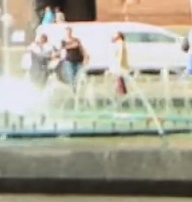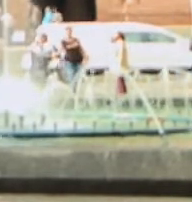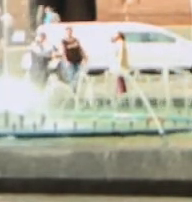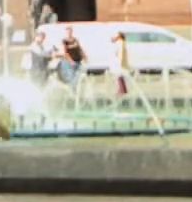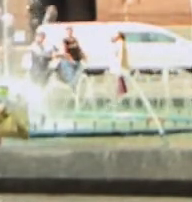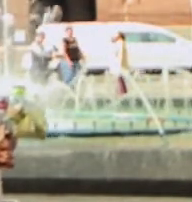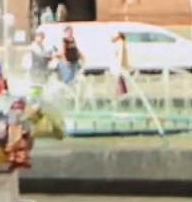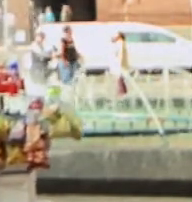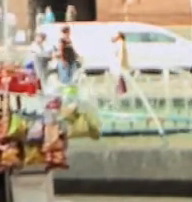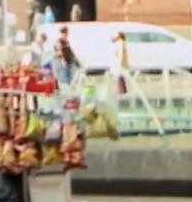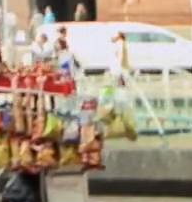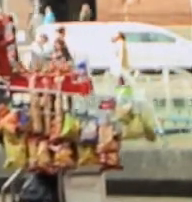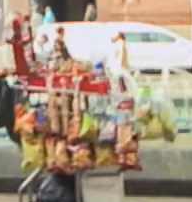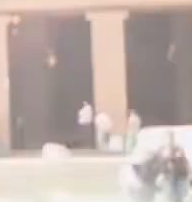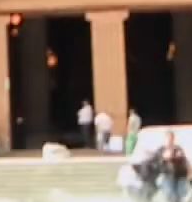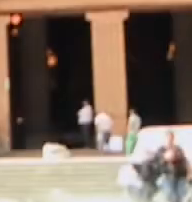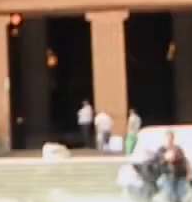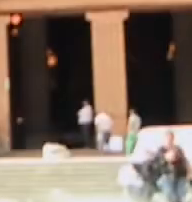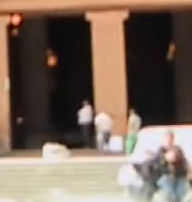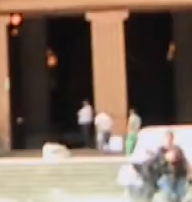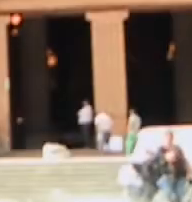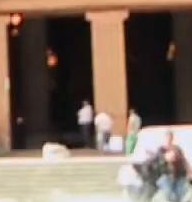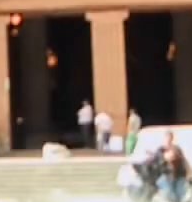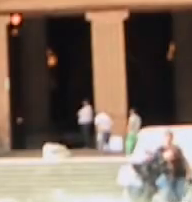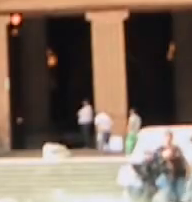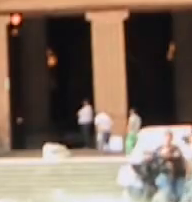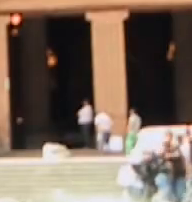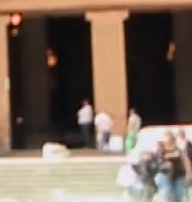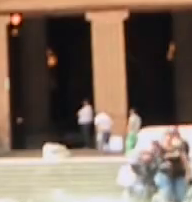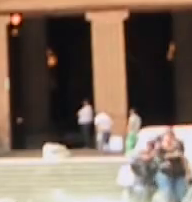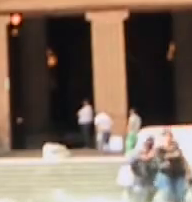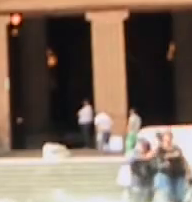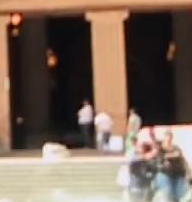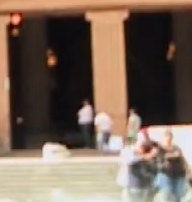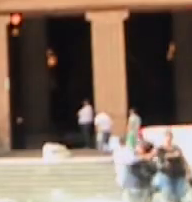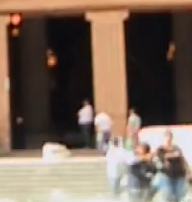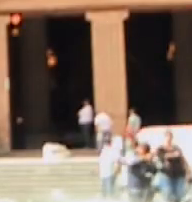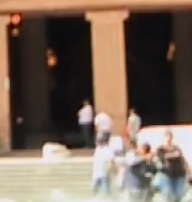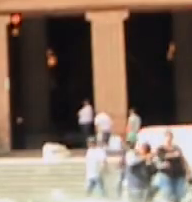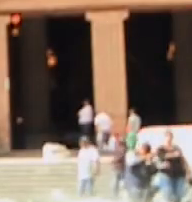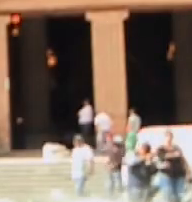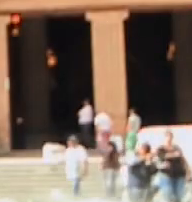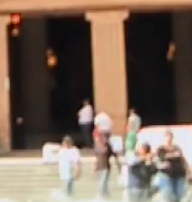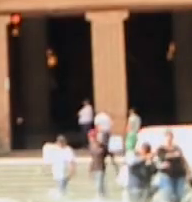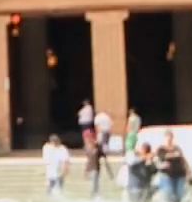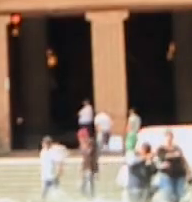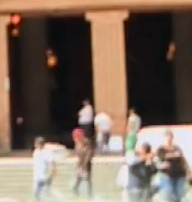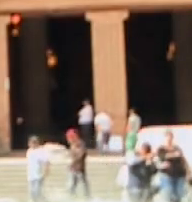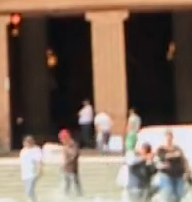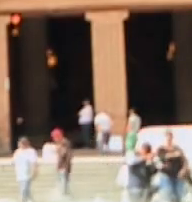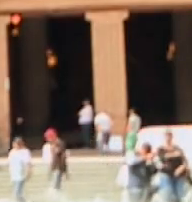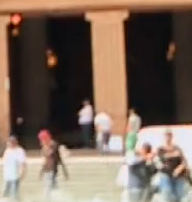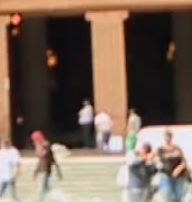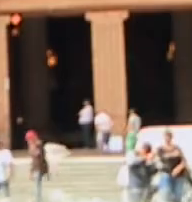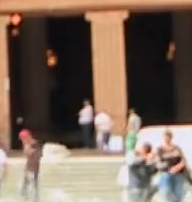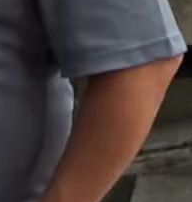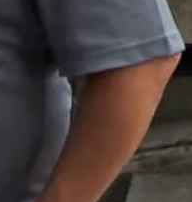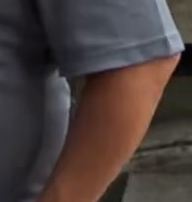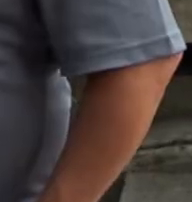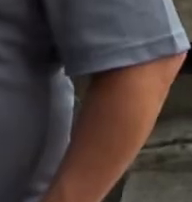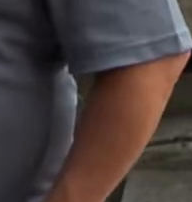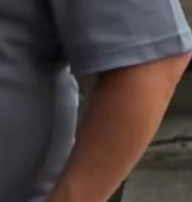tener capacitación permanente, que llegamos a tener más o menos unos 1.200 estudiantes acá en la